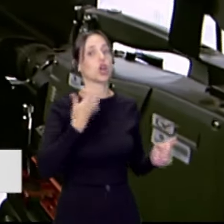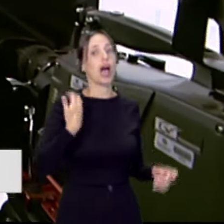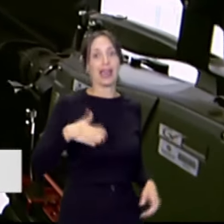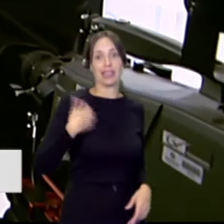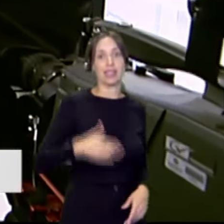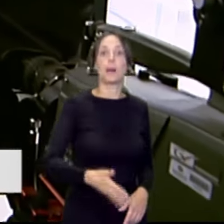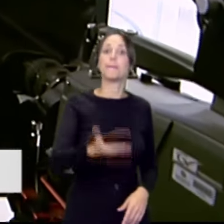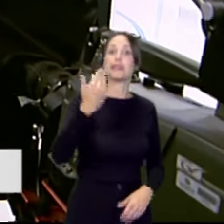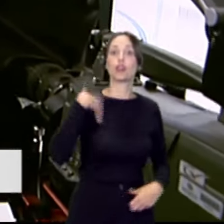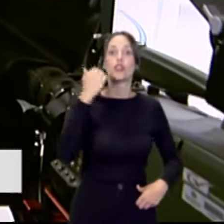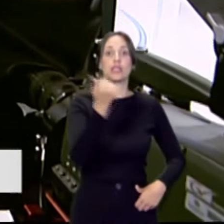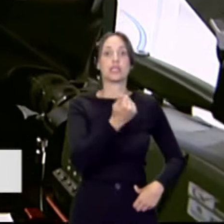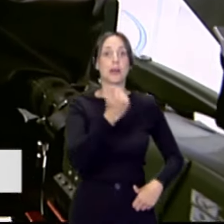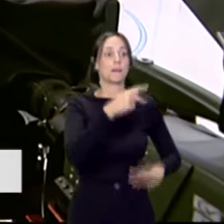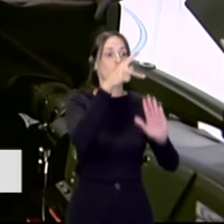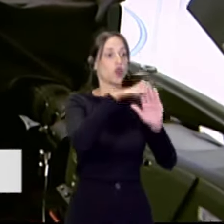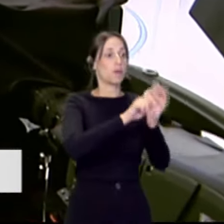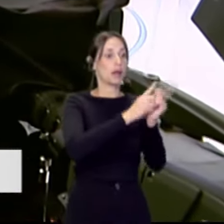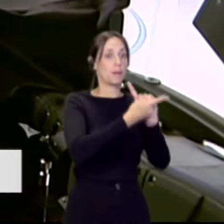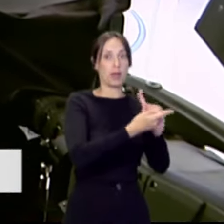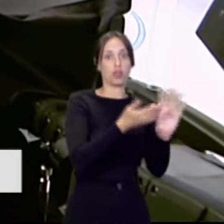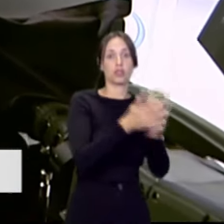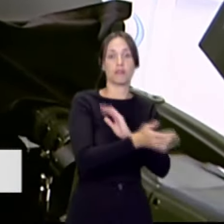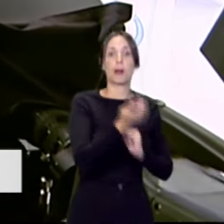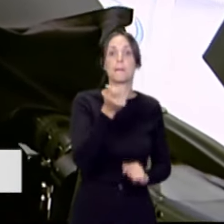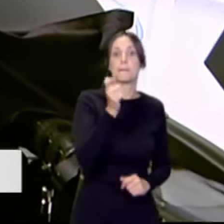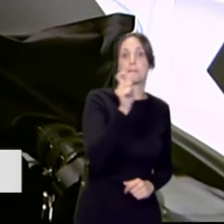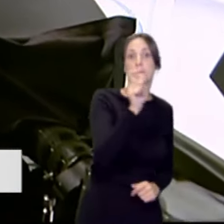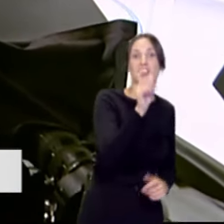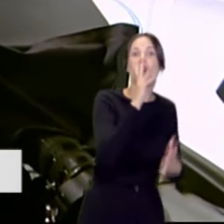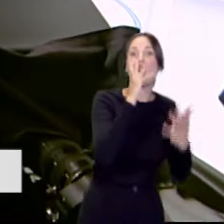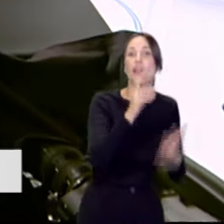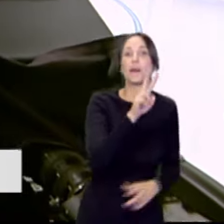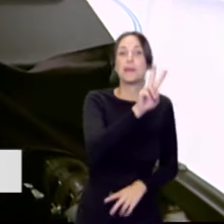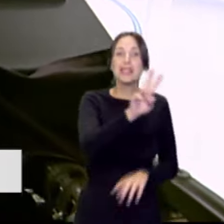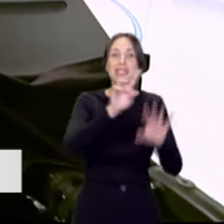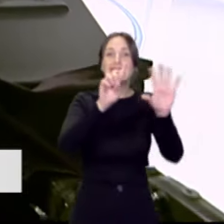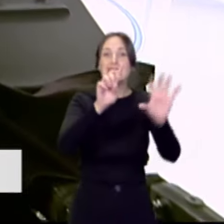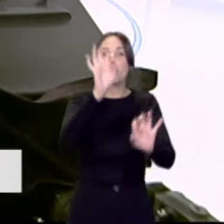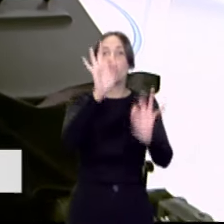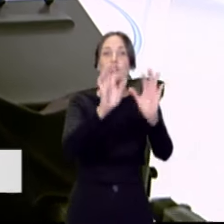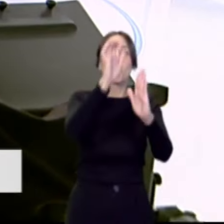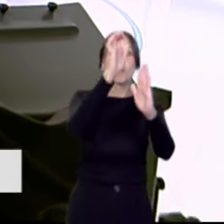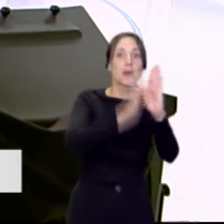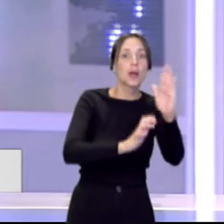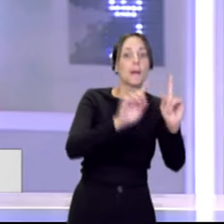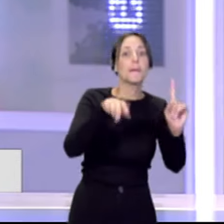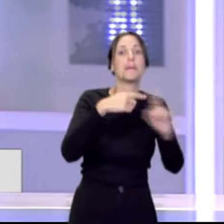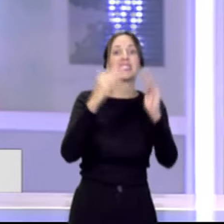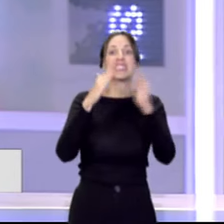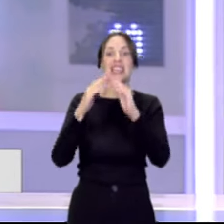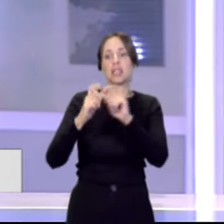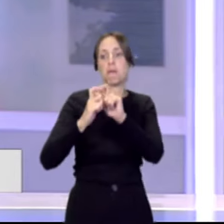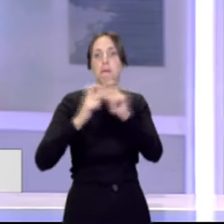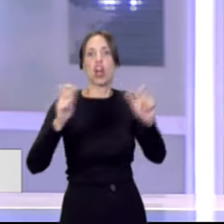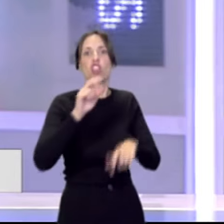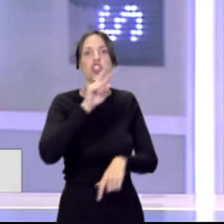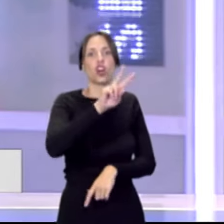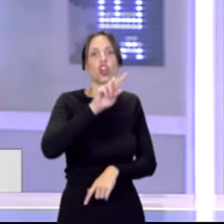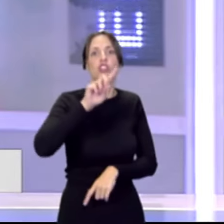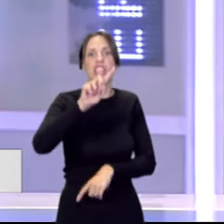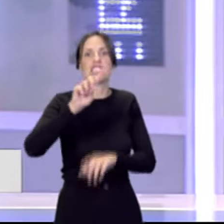norma. A día de hoy los precios han caído un 26% y la oferta se incrementó un 216%. Es verdad